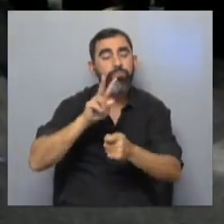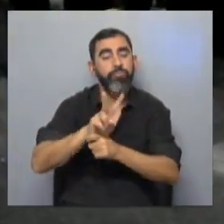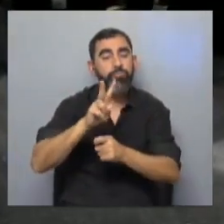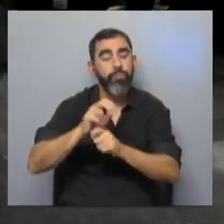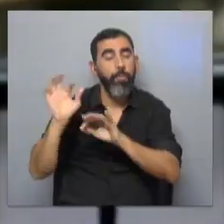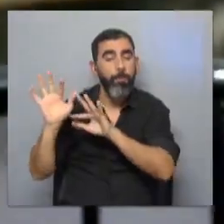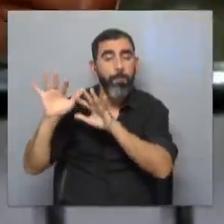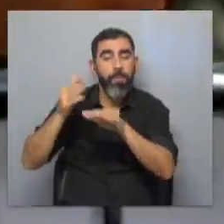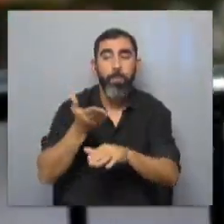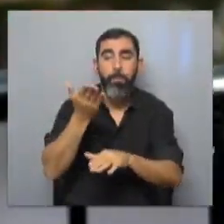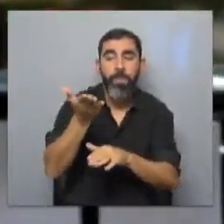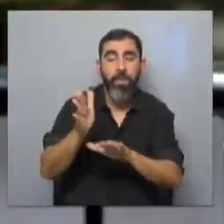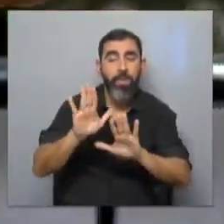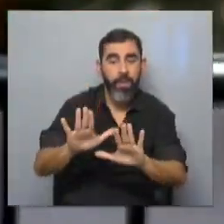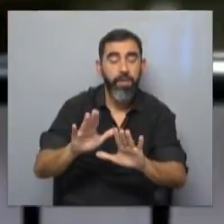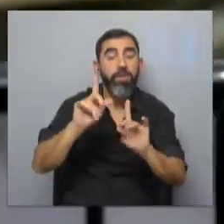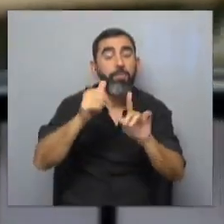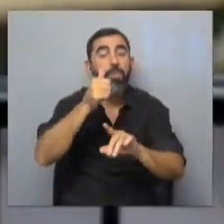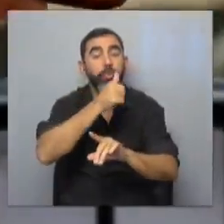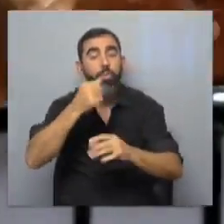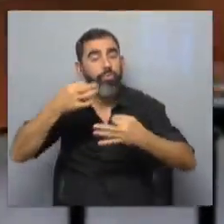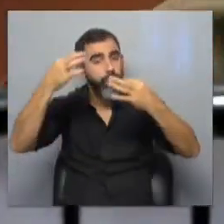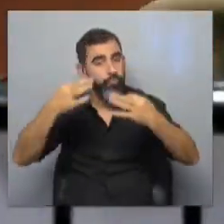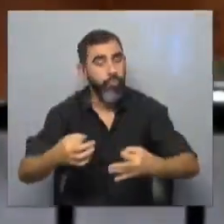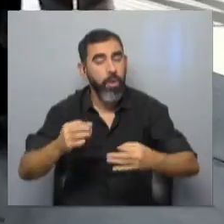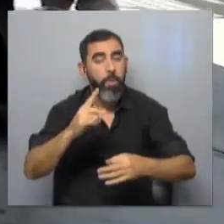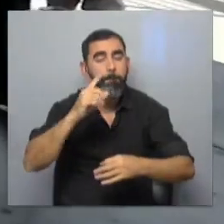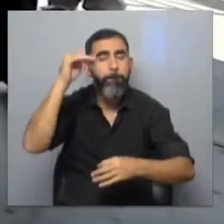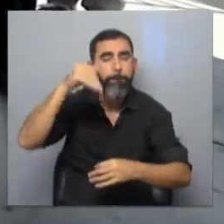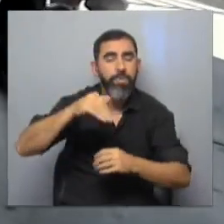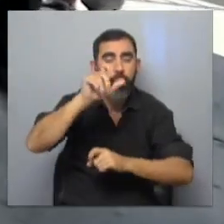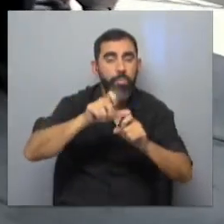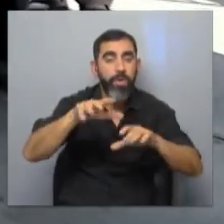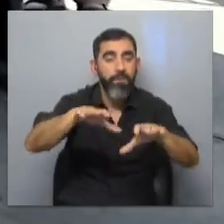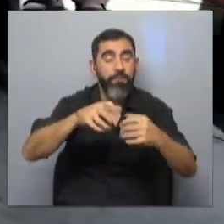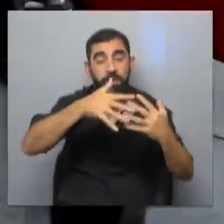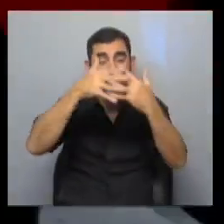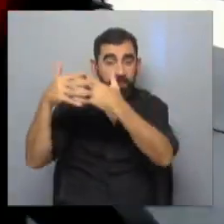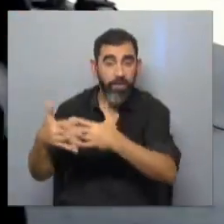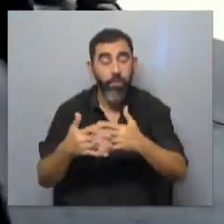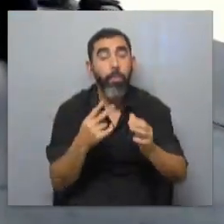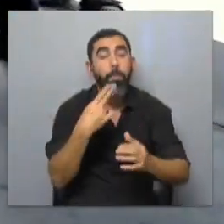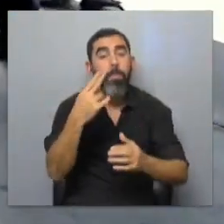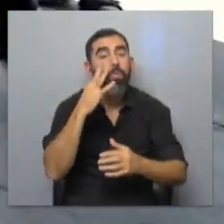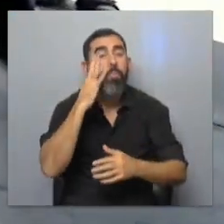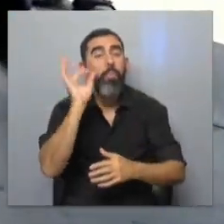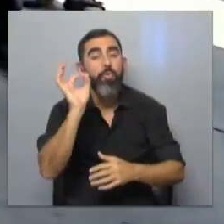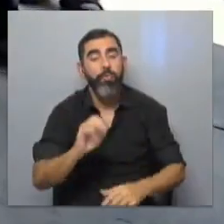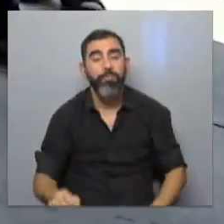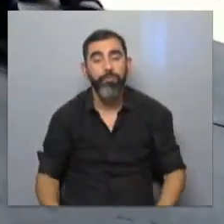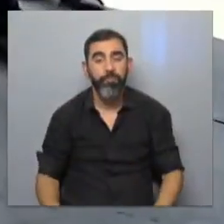para los solicitantes de asilo y una solución firme para el millón de personas que viven en Estados Unidos con permisos